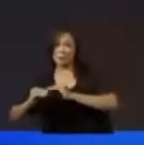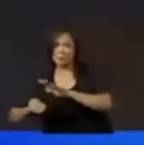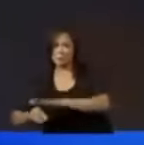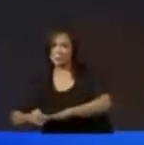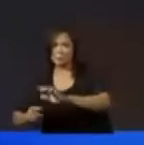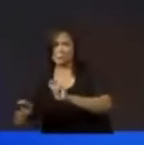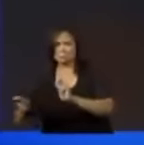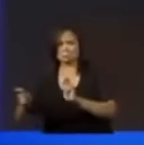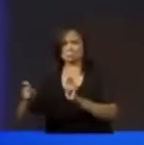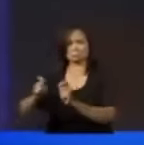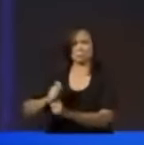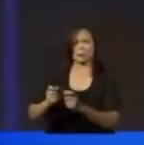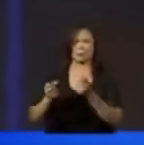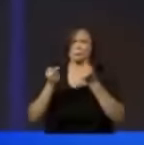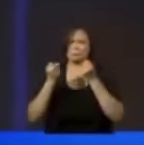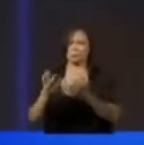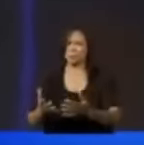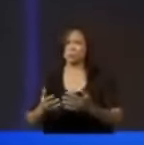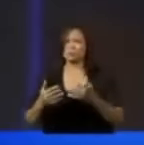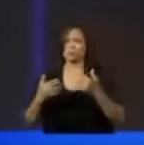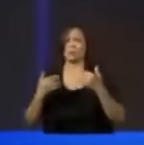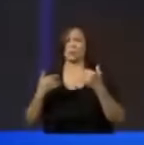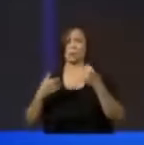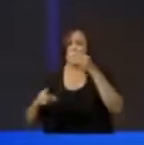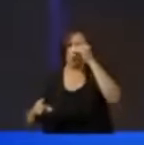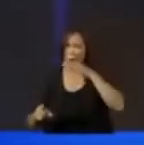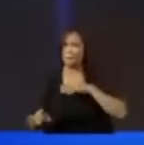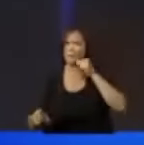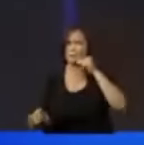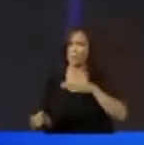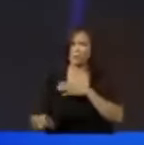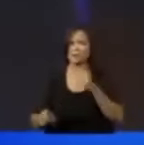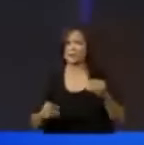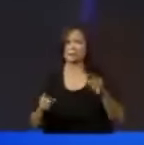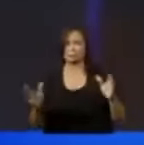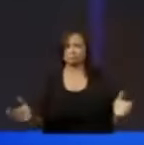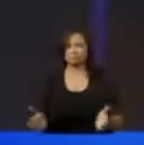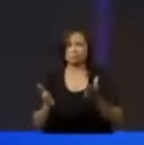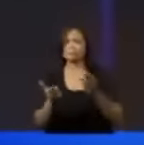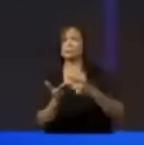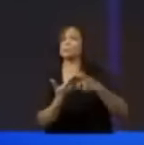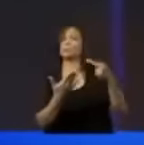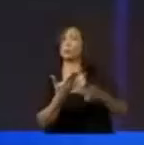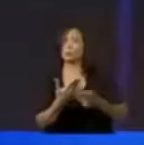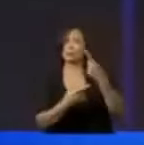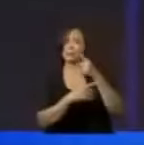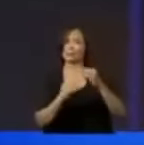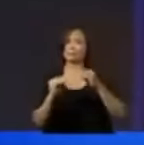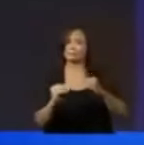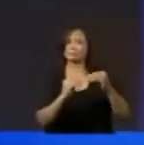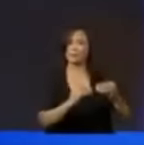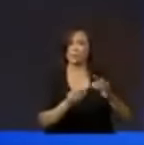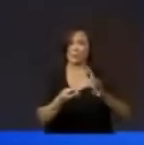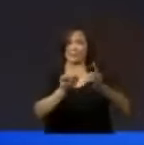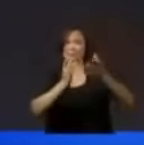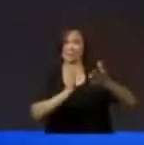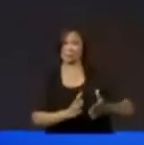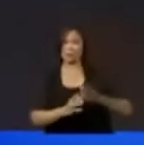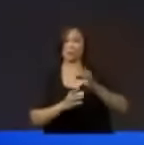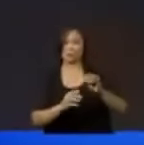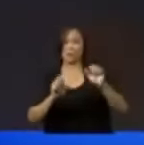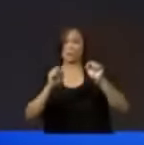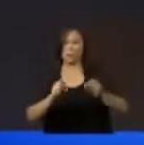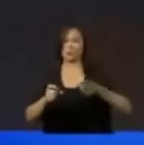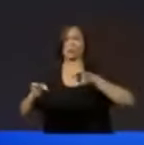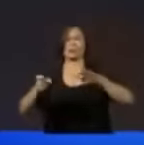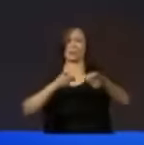comunidad, transformó cientos de vidas. Tenemos además que impulsar un plan de formación de directores que